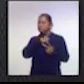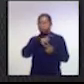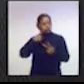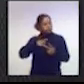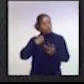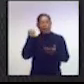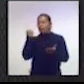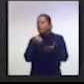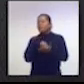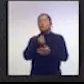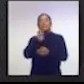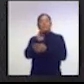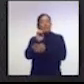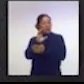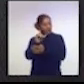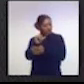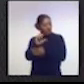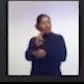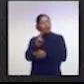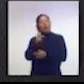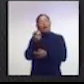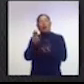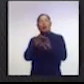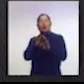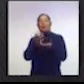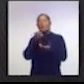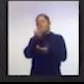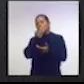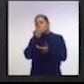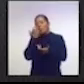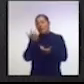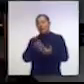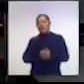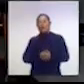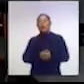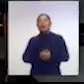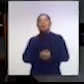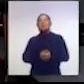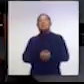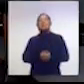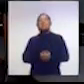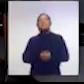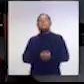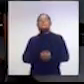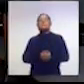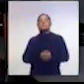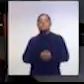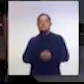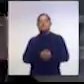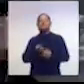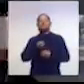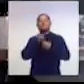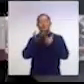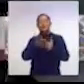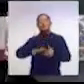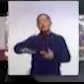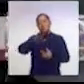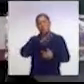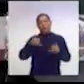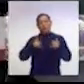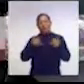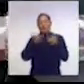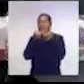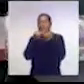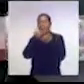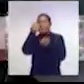cualquier institución de educación, a un porcentaje mínimo del 5% de estudiantes. Y también, nuevamente, para fomentar la